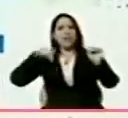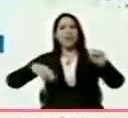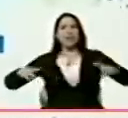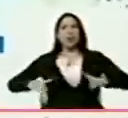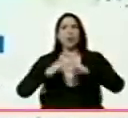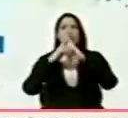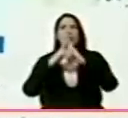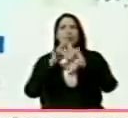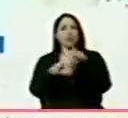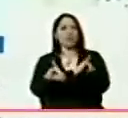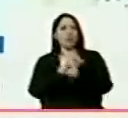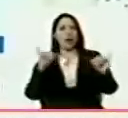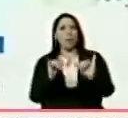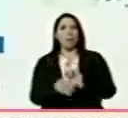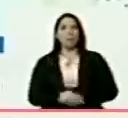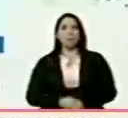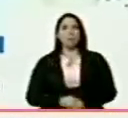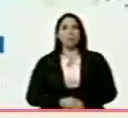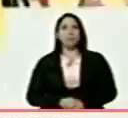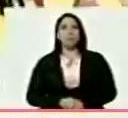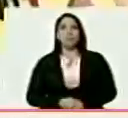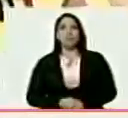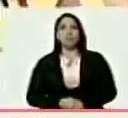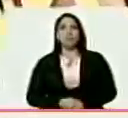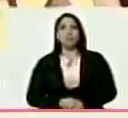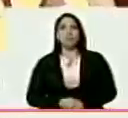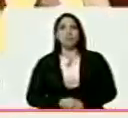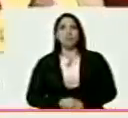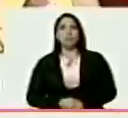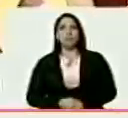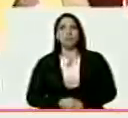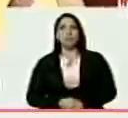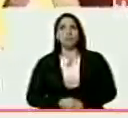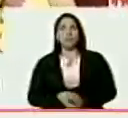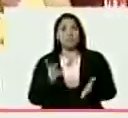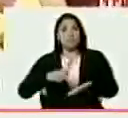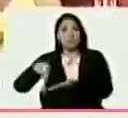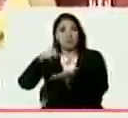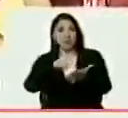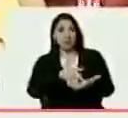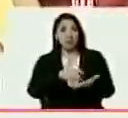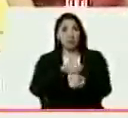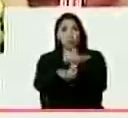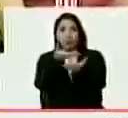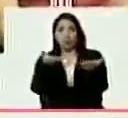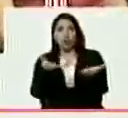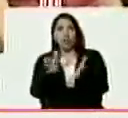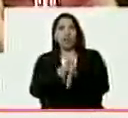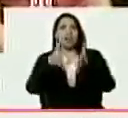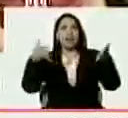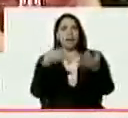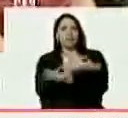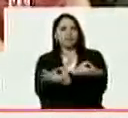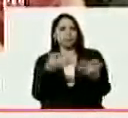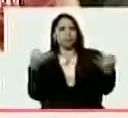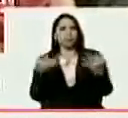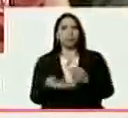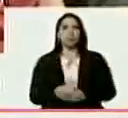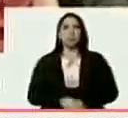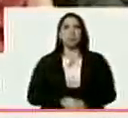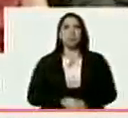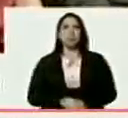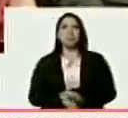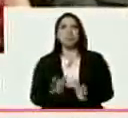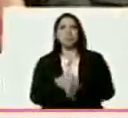Ya de por sí, la presencia de ustedes es un gran éxito, es